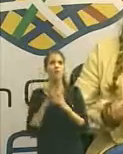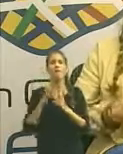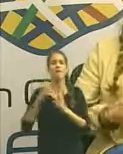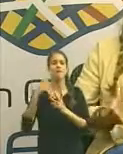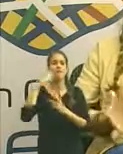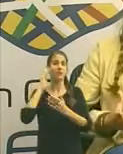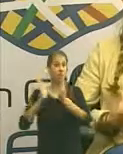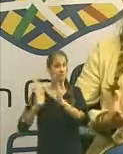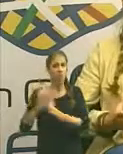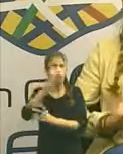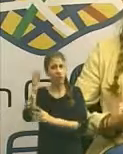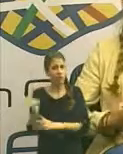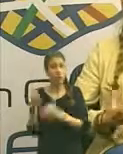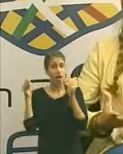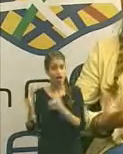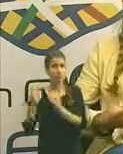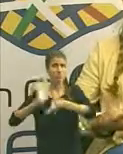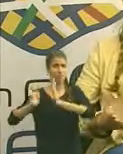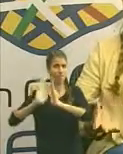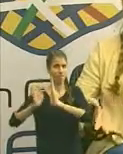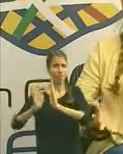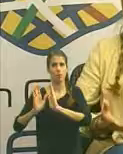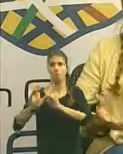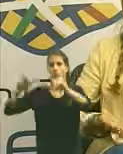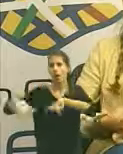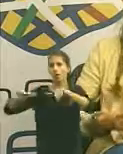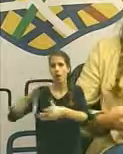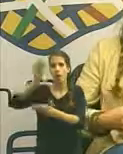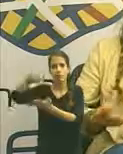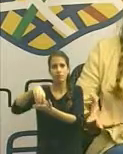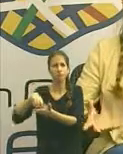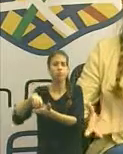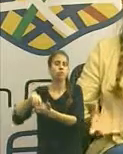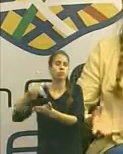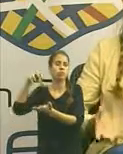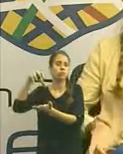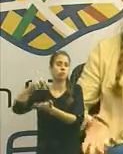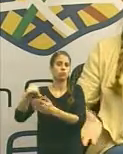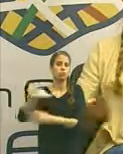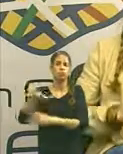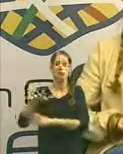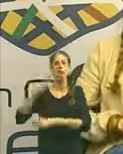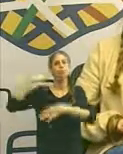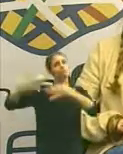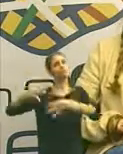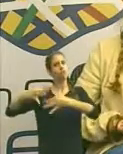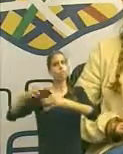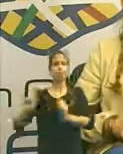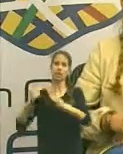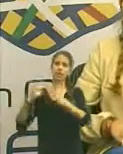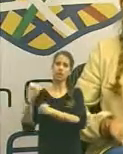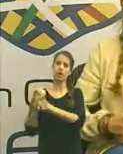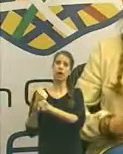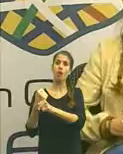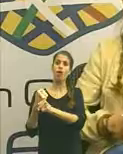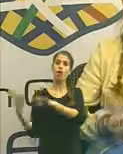de realizar la actividad, las intervenciones en un despacho normal, en un lugar formal de trabajo, lo hemos trasladado a un entorno